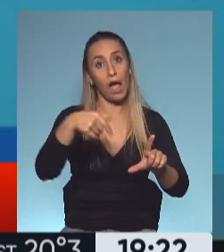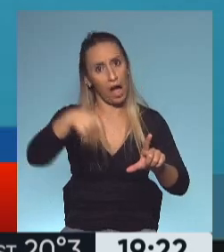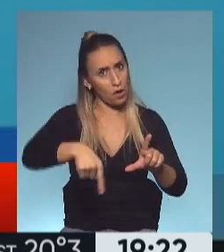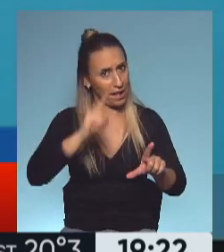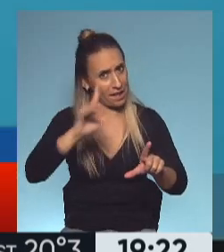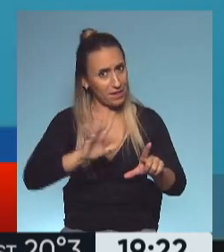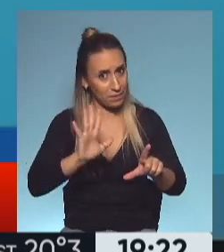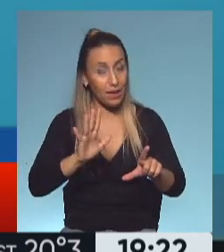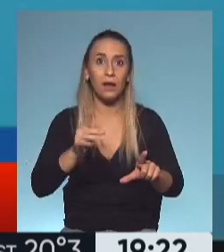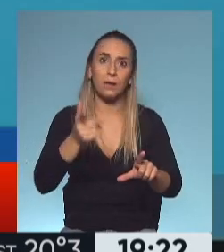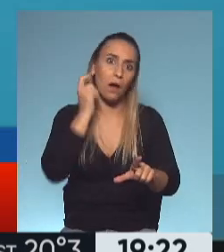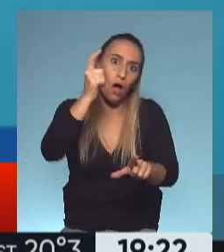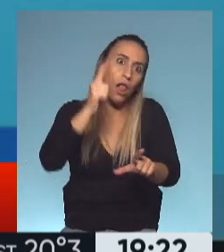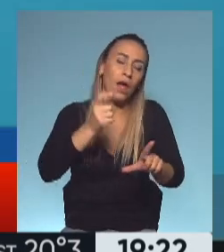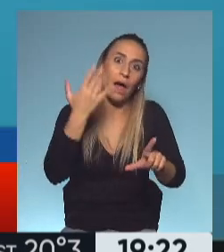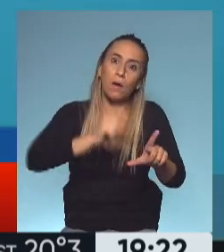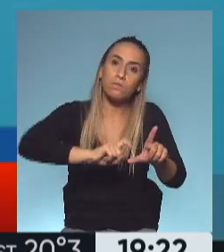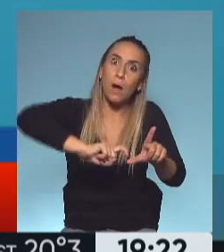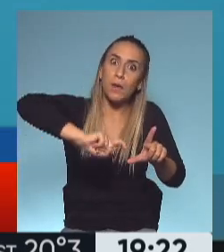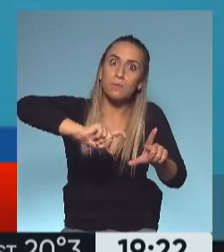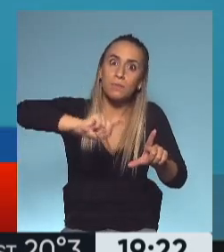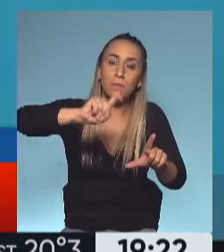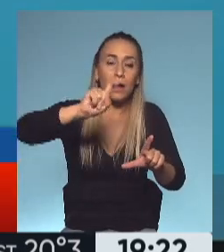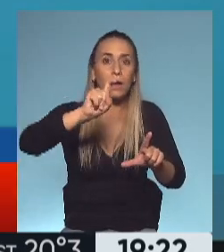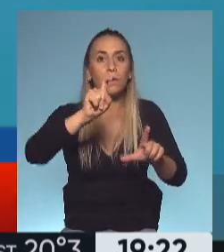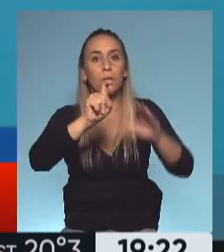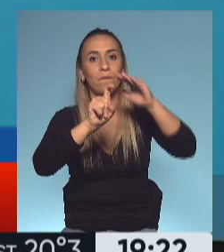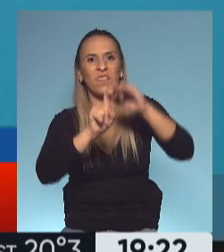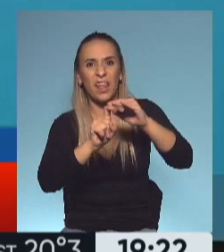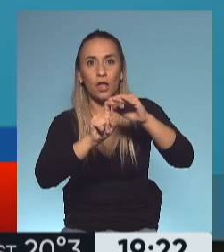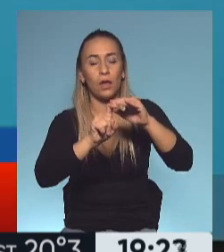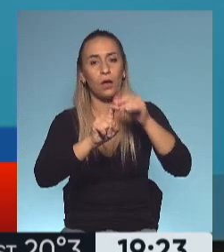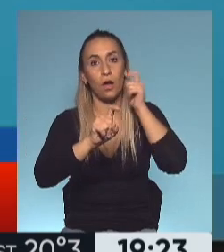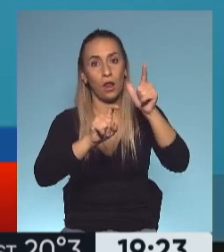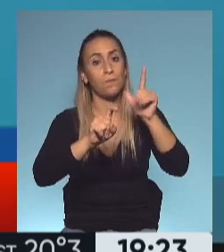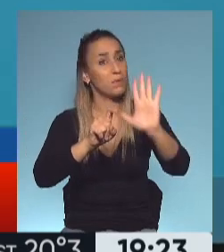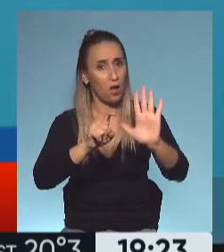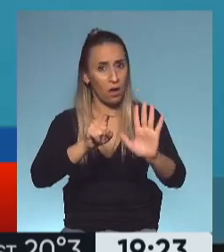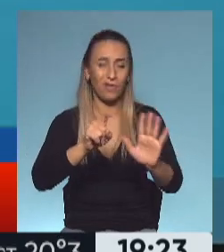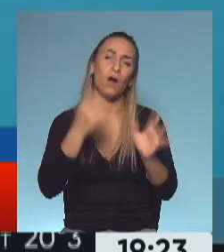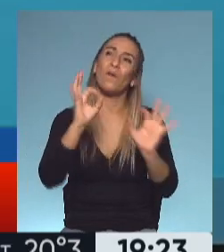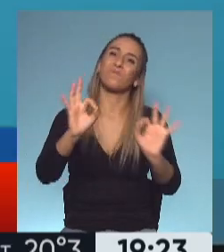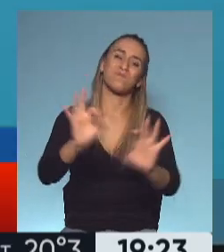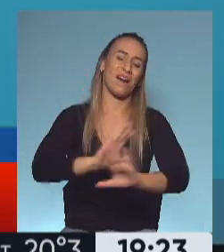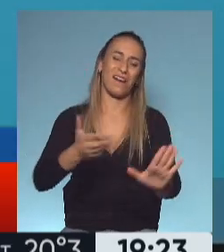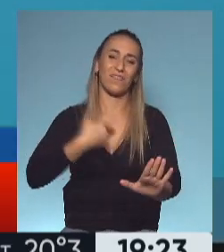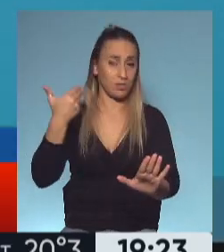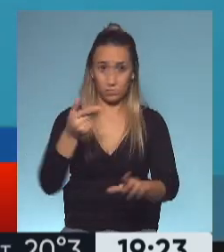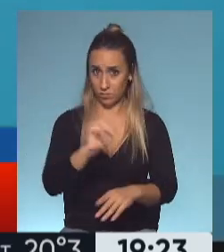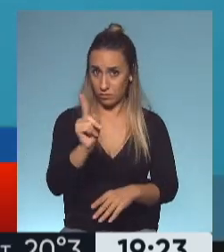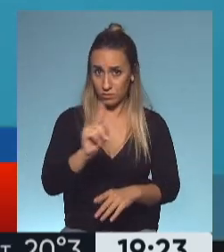crecimiento aceleradísimo que traía, pero quiero argumentar que con eso no alcanza, de ninguna manera.